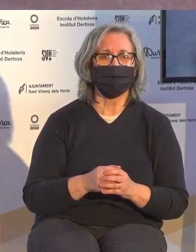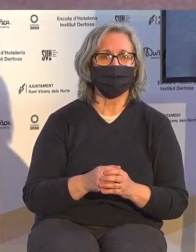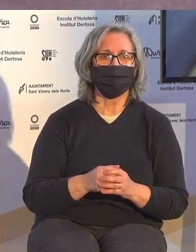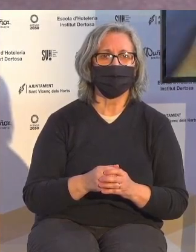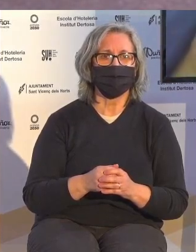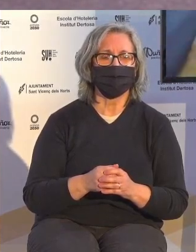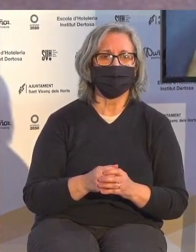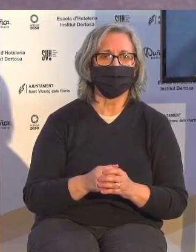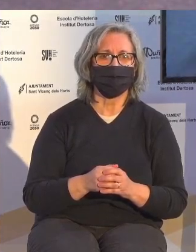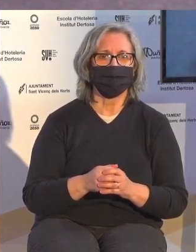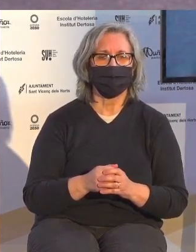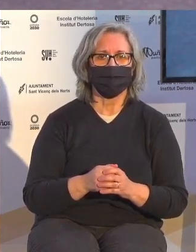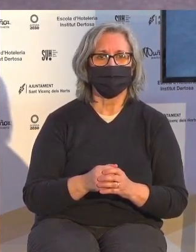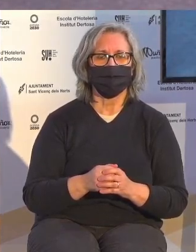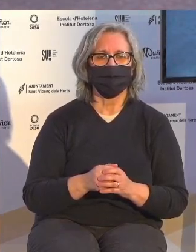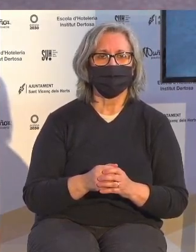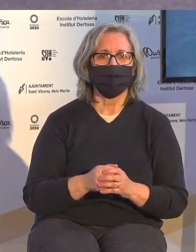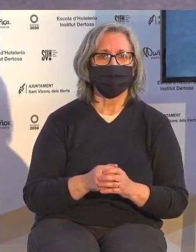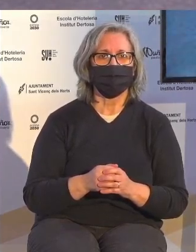una canal